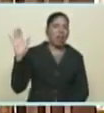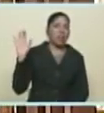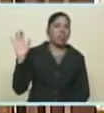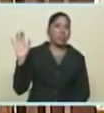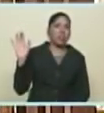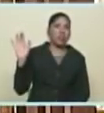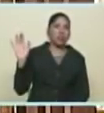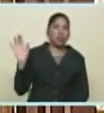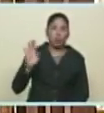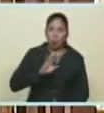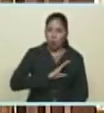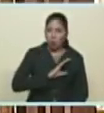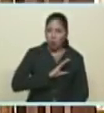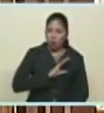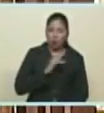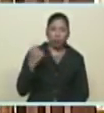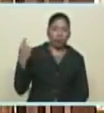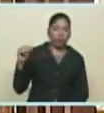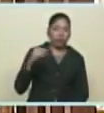closet guardado.